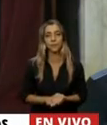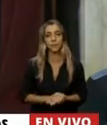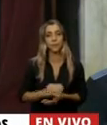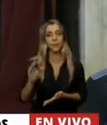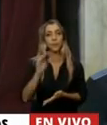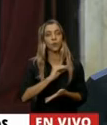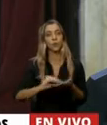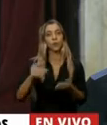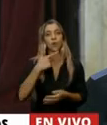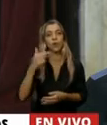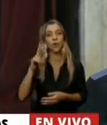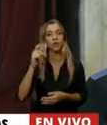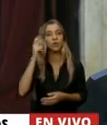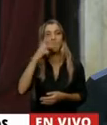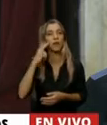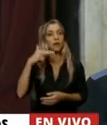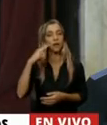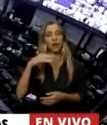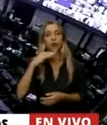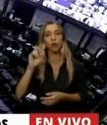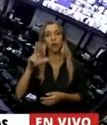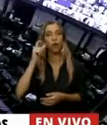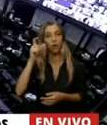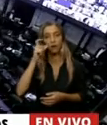se pagaba únicamente 6 meses,